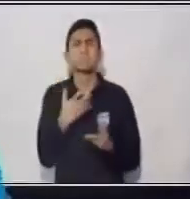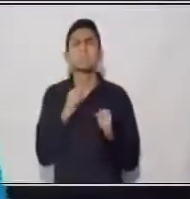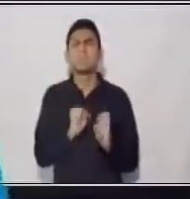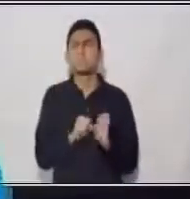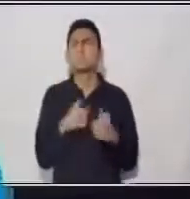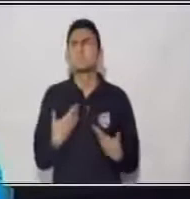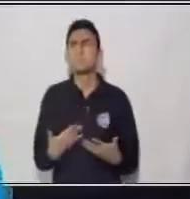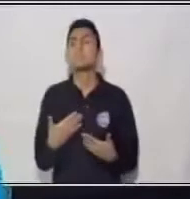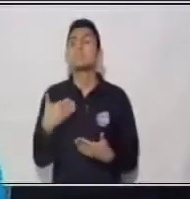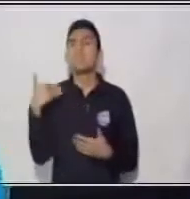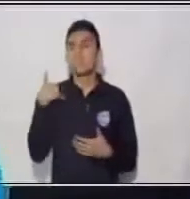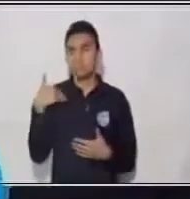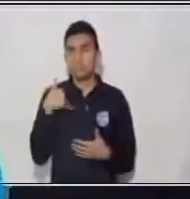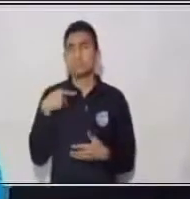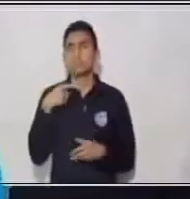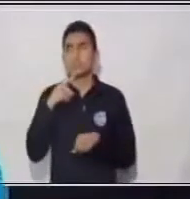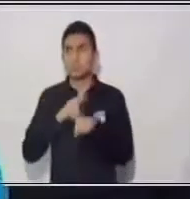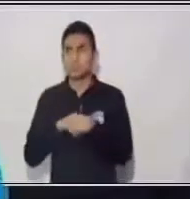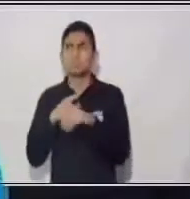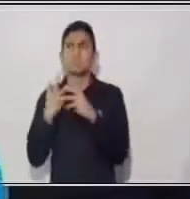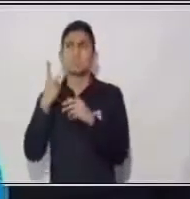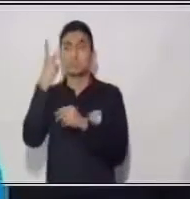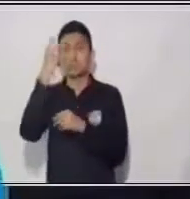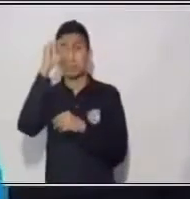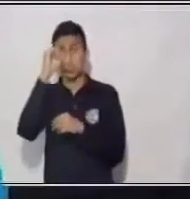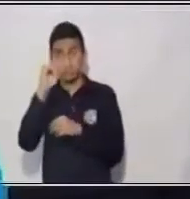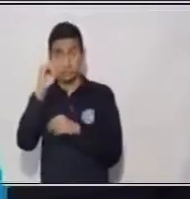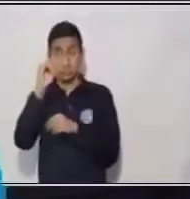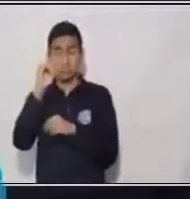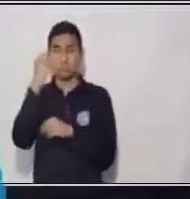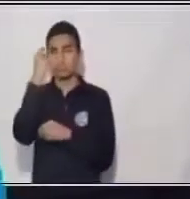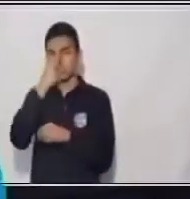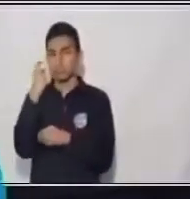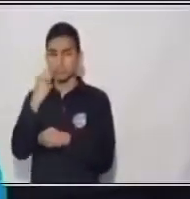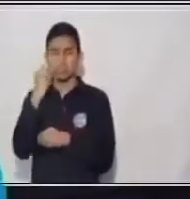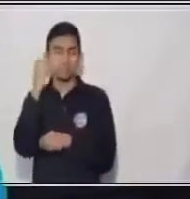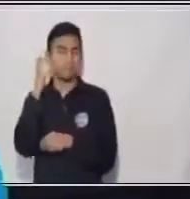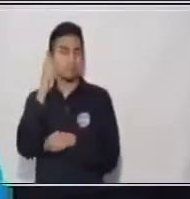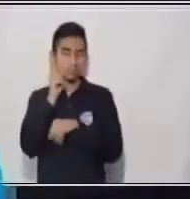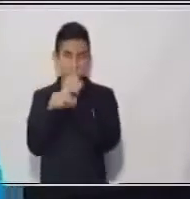el tiempo, que son 20 segundos.